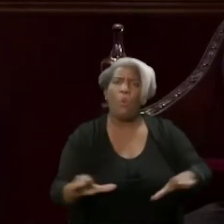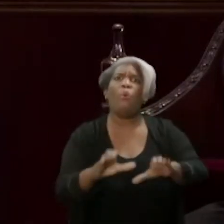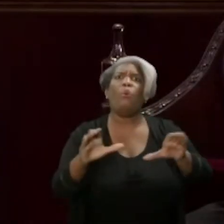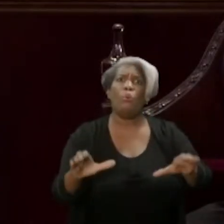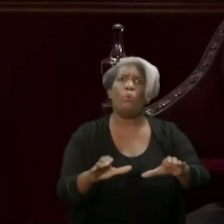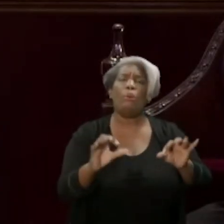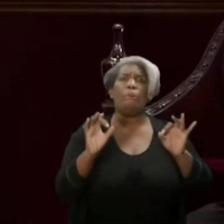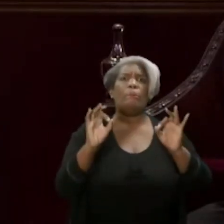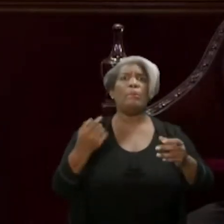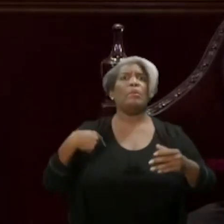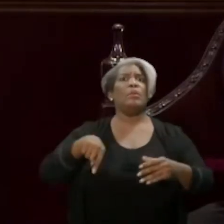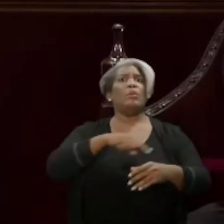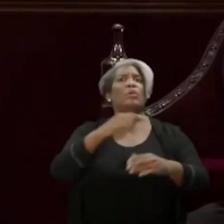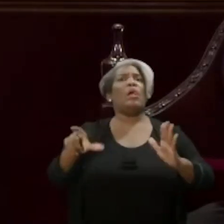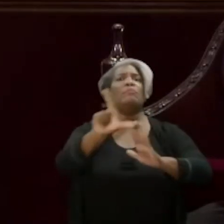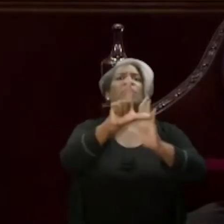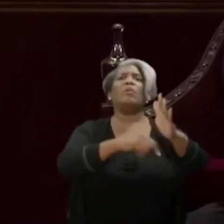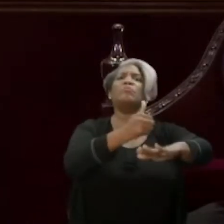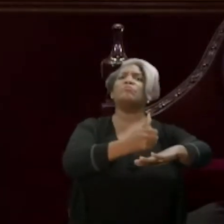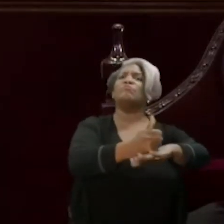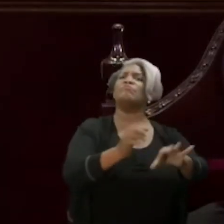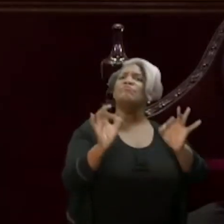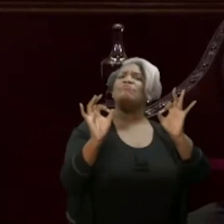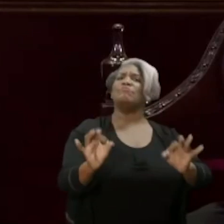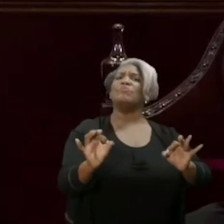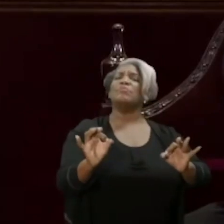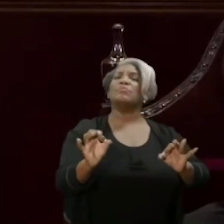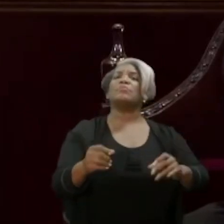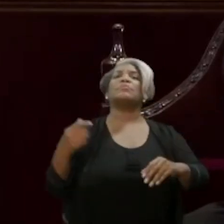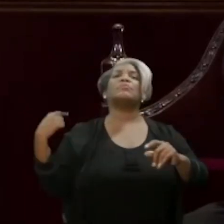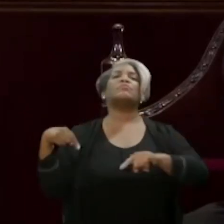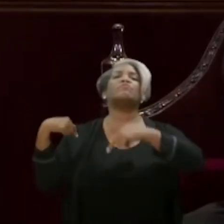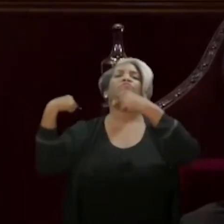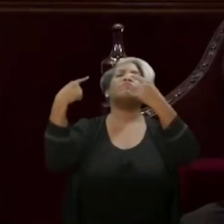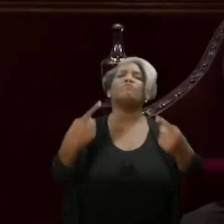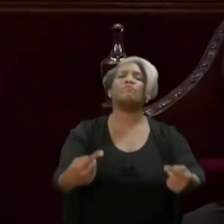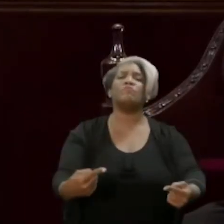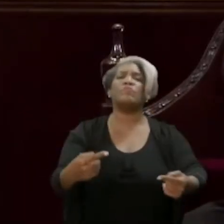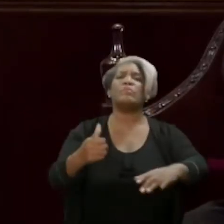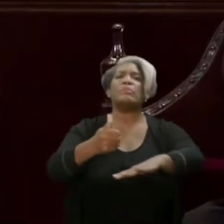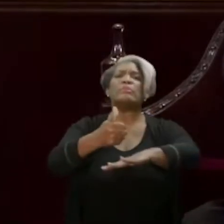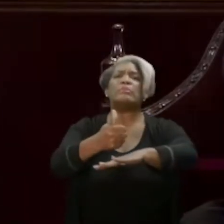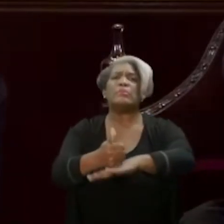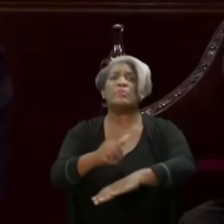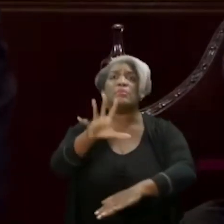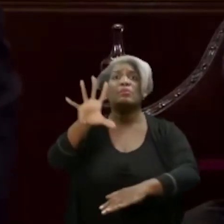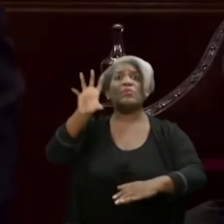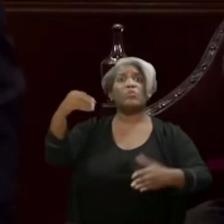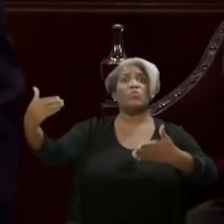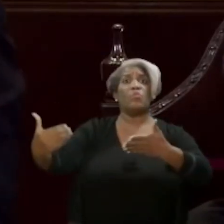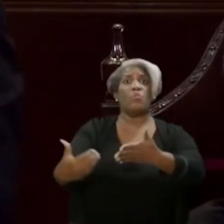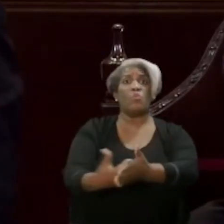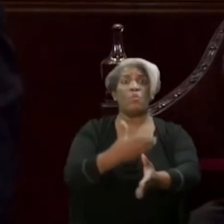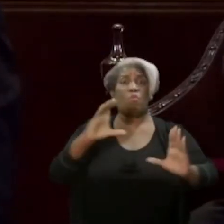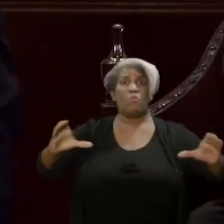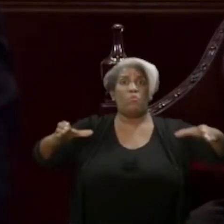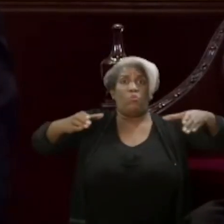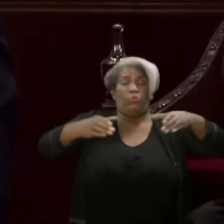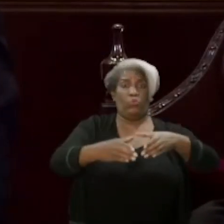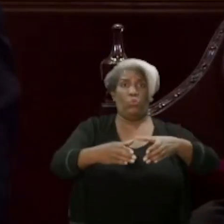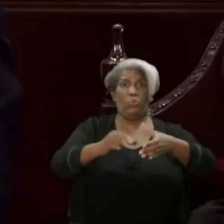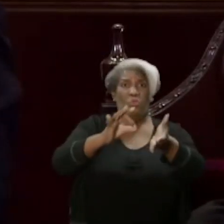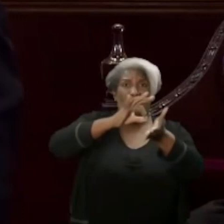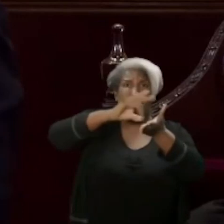lo consolidaremos por ley. Hasta la fecha, se han creado 50 nuevas unidades de auditoría